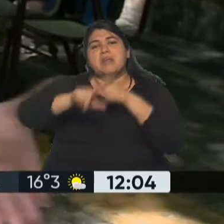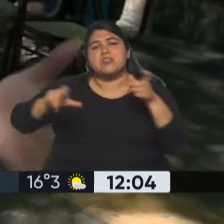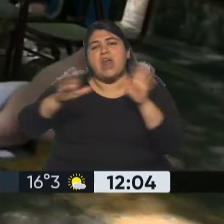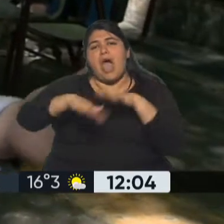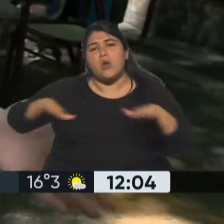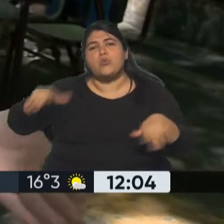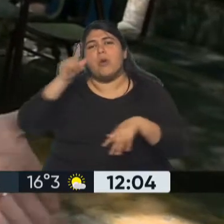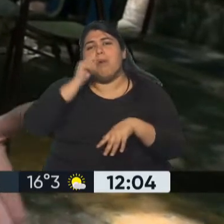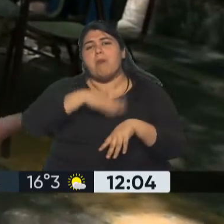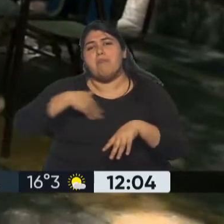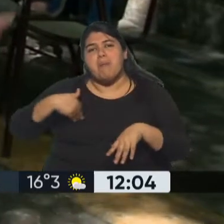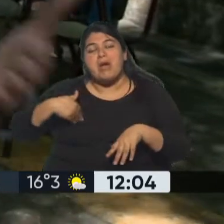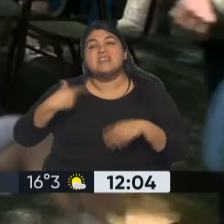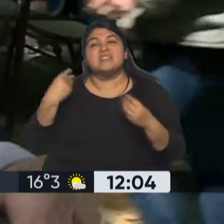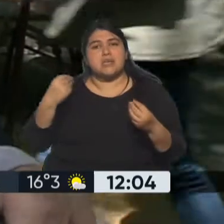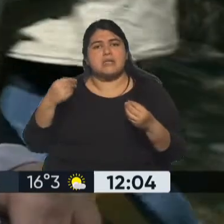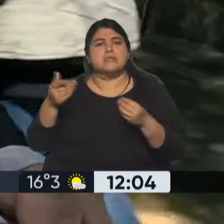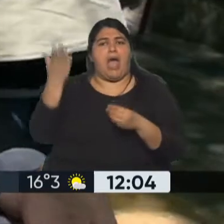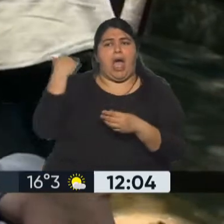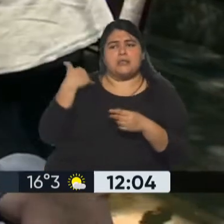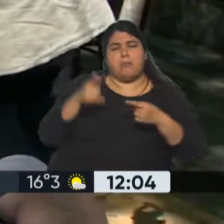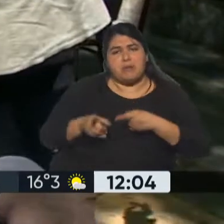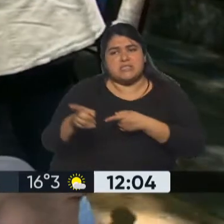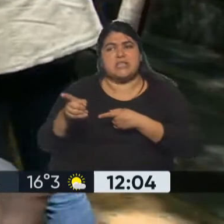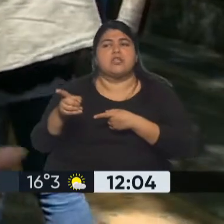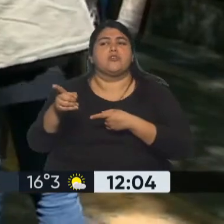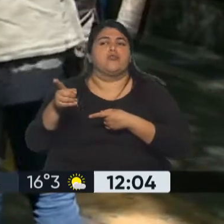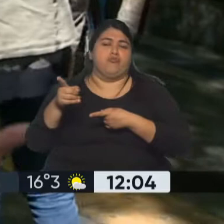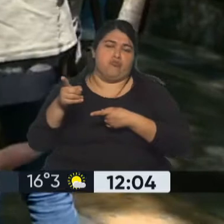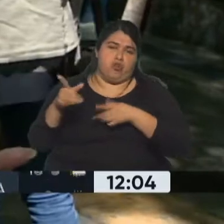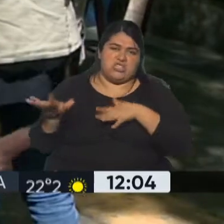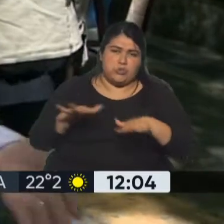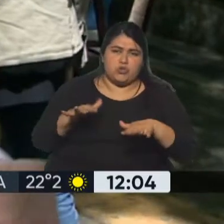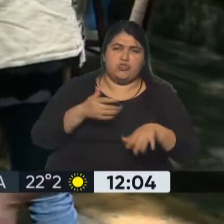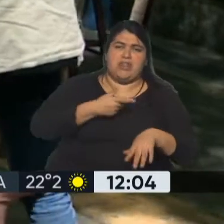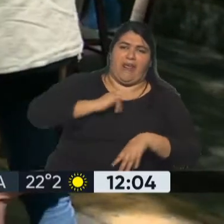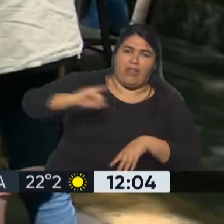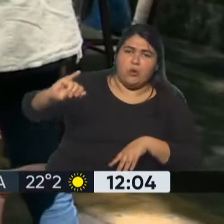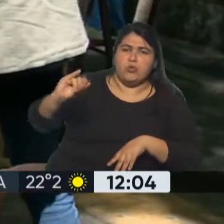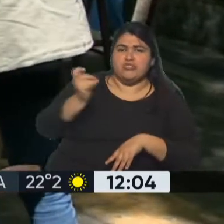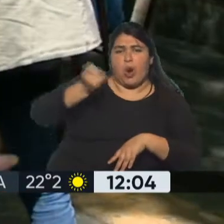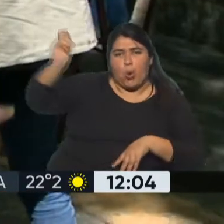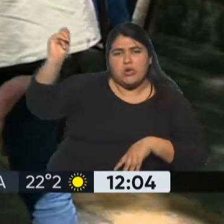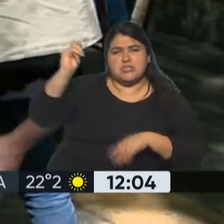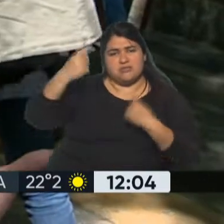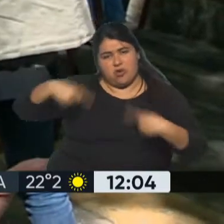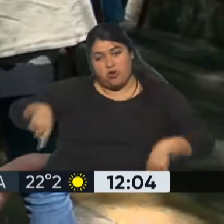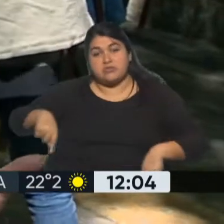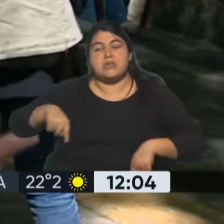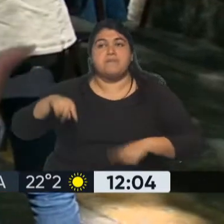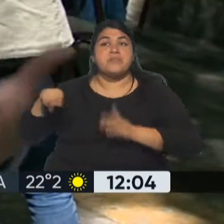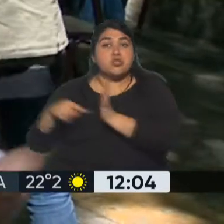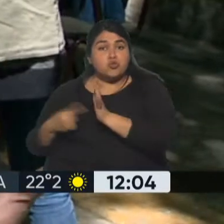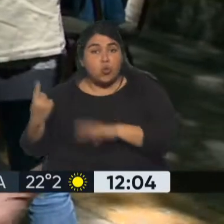alumnos, padres y madres que han sido perseguidos de cierta manera ante situaciones judiciales por el gobierno de la ciudad de Buenos Aires,